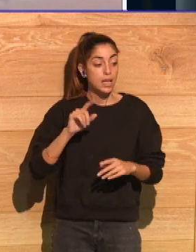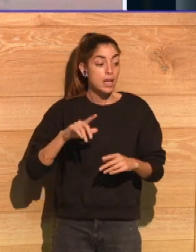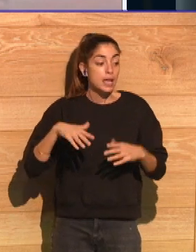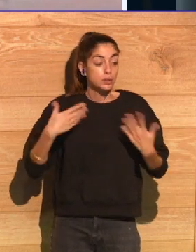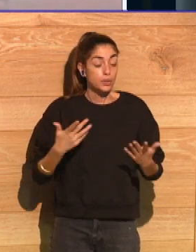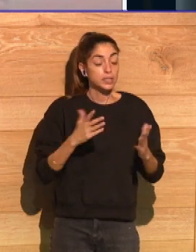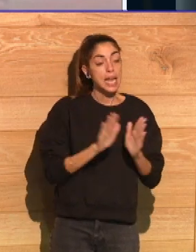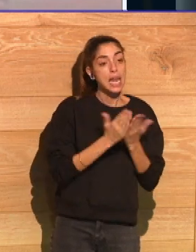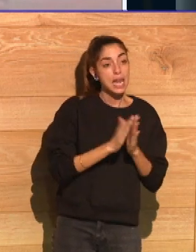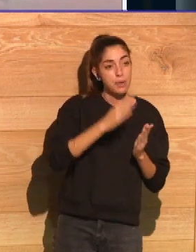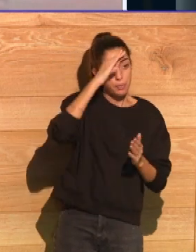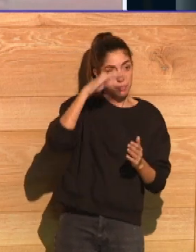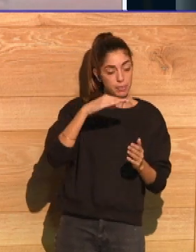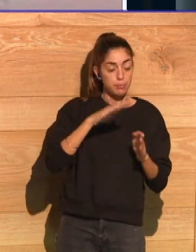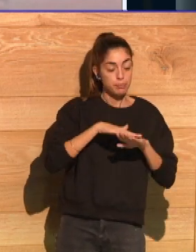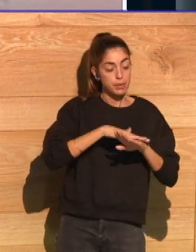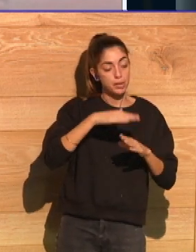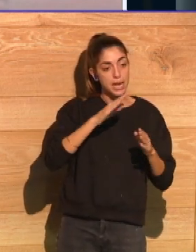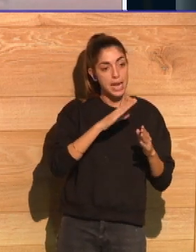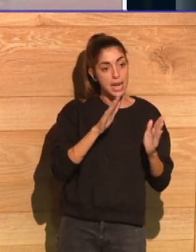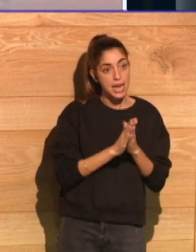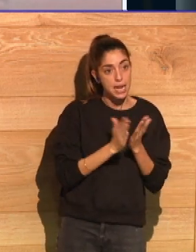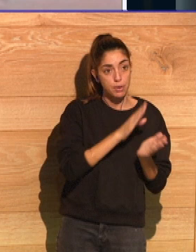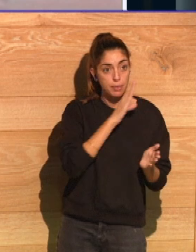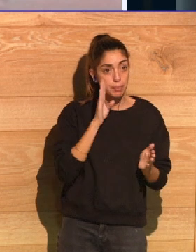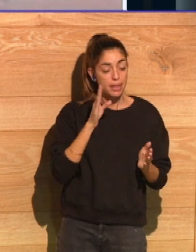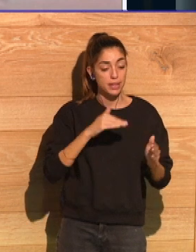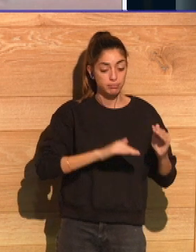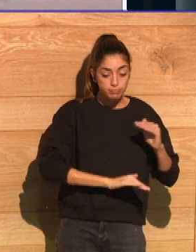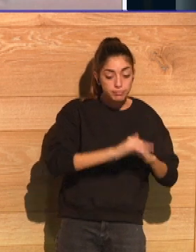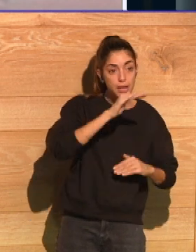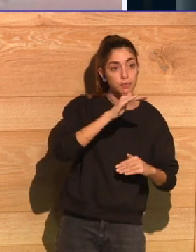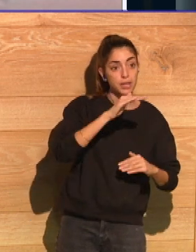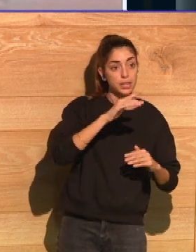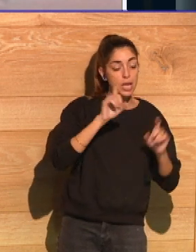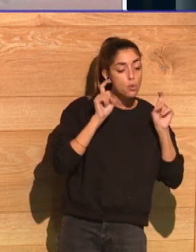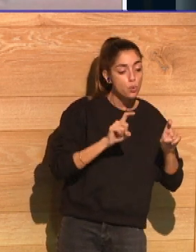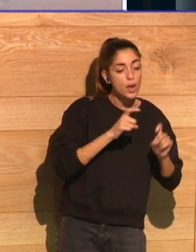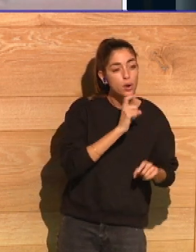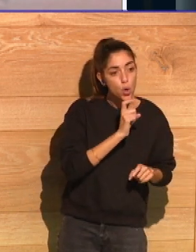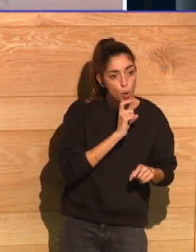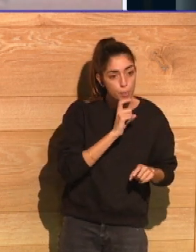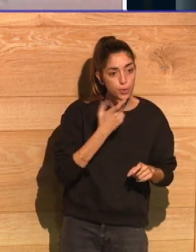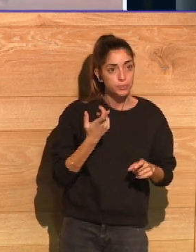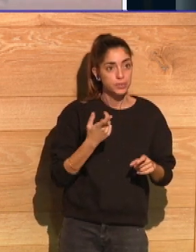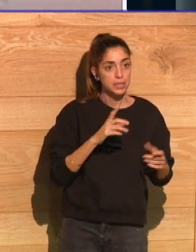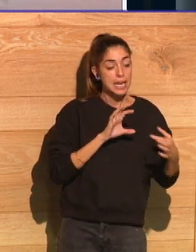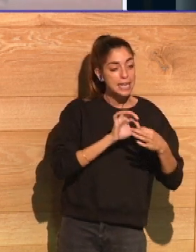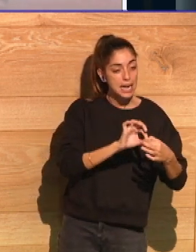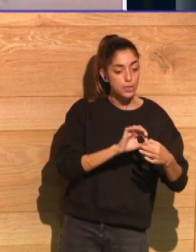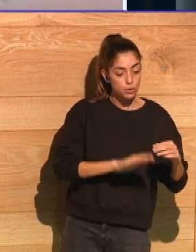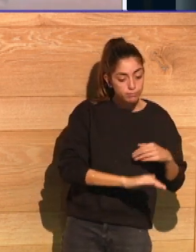explícitamente sobre cómo nos formamos en la temprana infancia, en nuestras interacciones tempranas con nuestros padres. Así